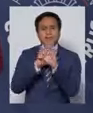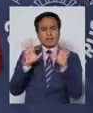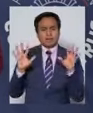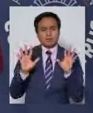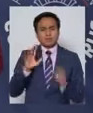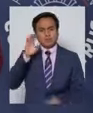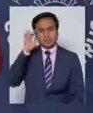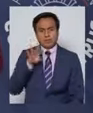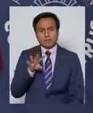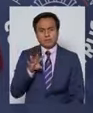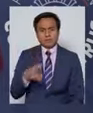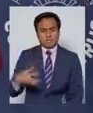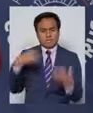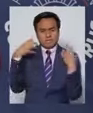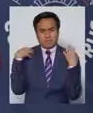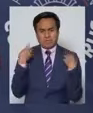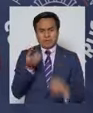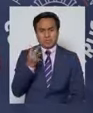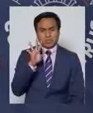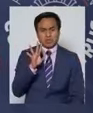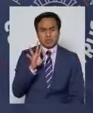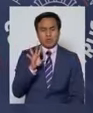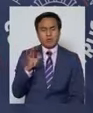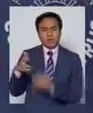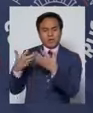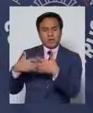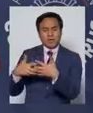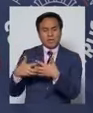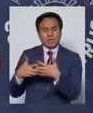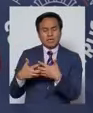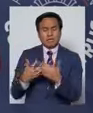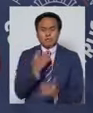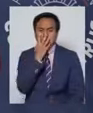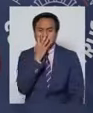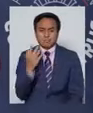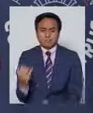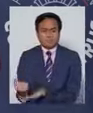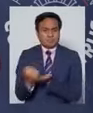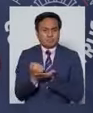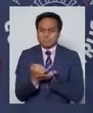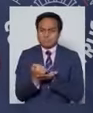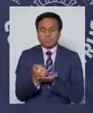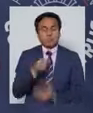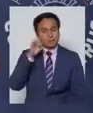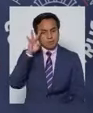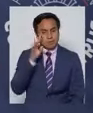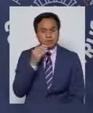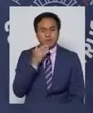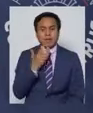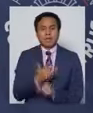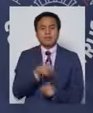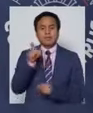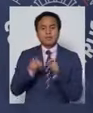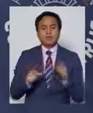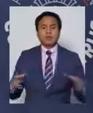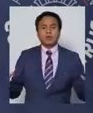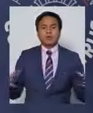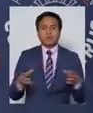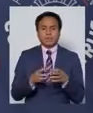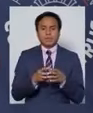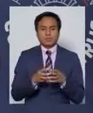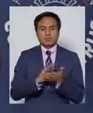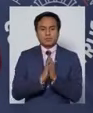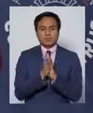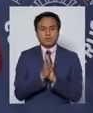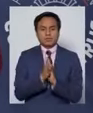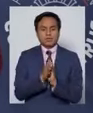Nosotros sabemos que esto no depende solamente de una máquina, de un ventilador mecánico. Nosotros sabemos que esto depende de un equipo completo que hay detrás de